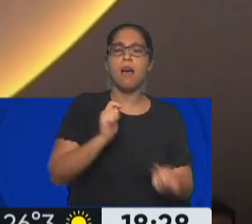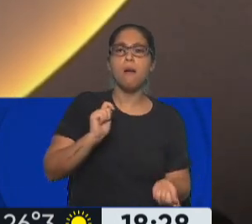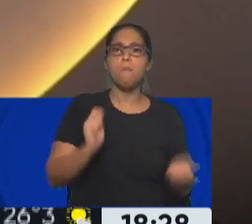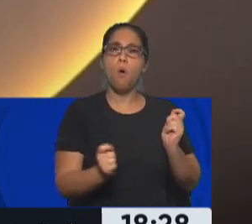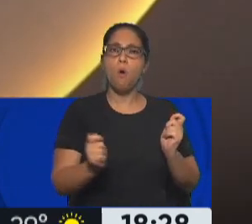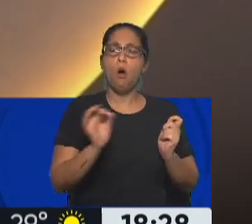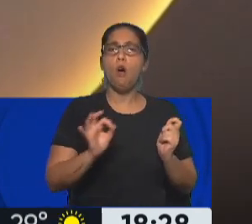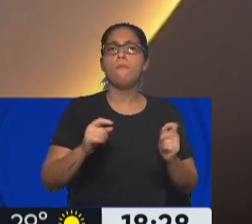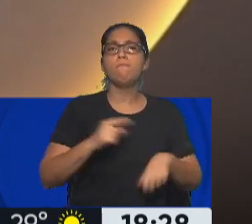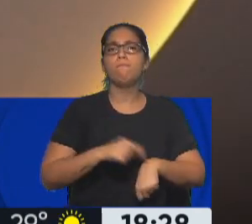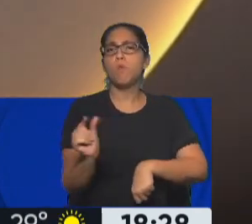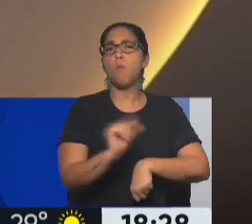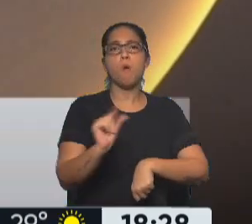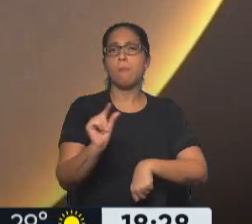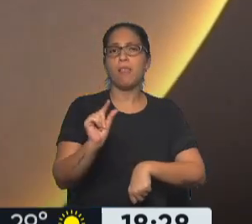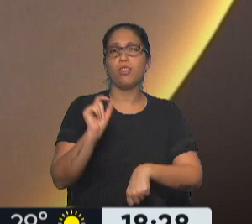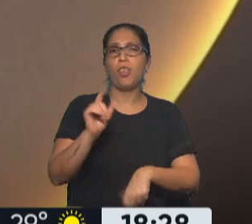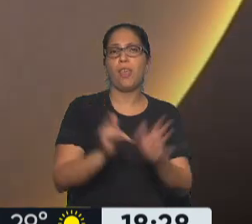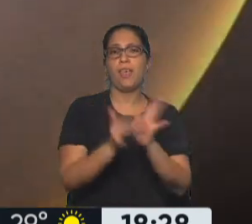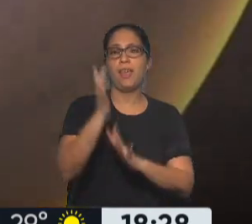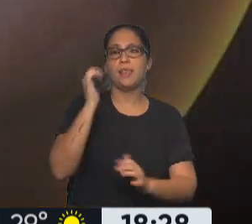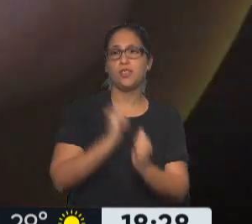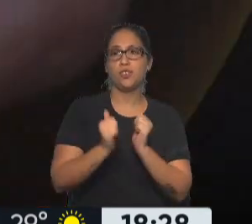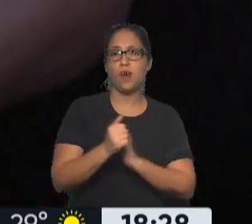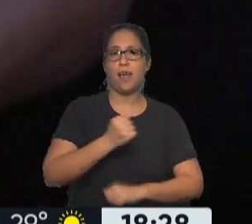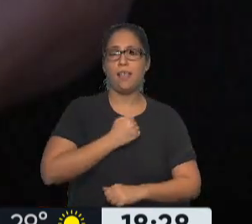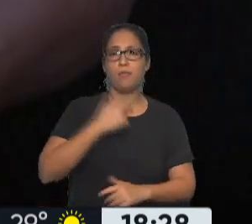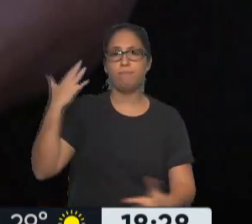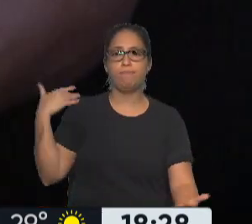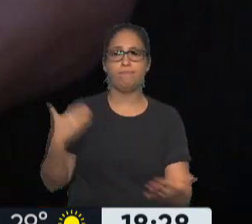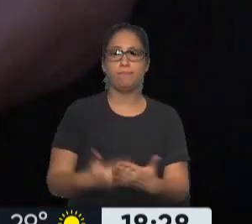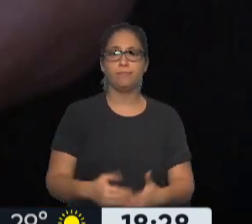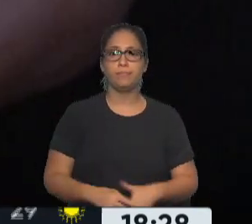un paréntesis en la historia de la Iglesia Católica.